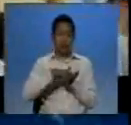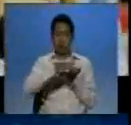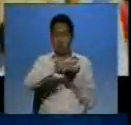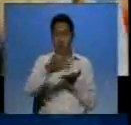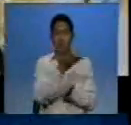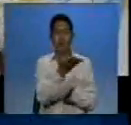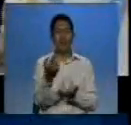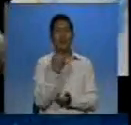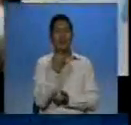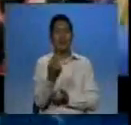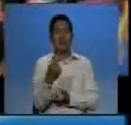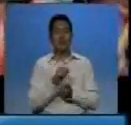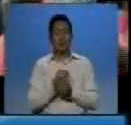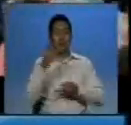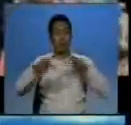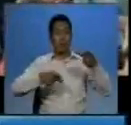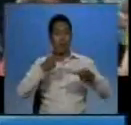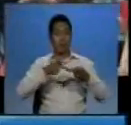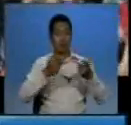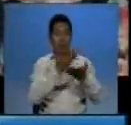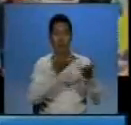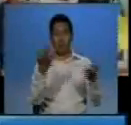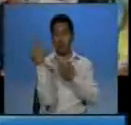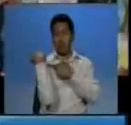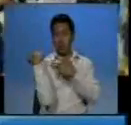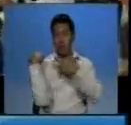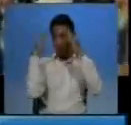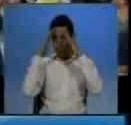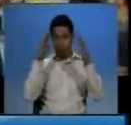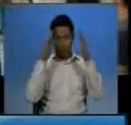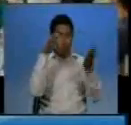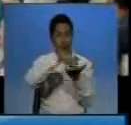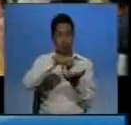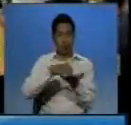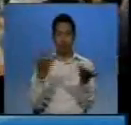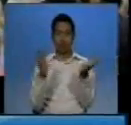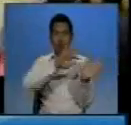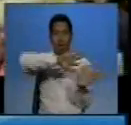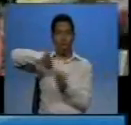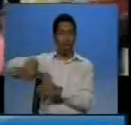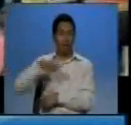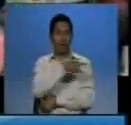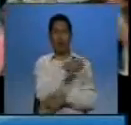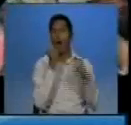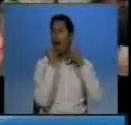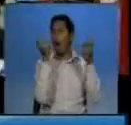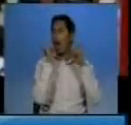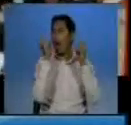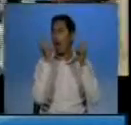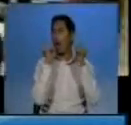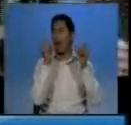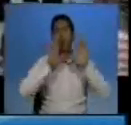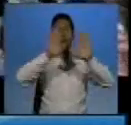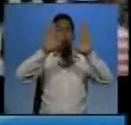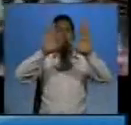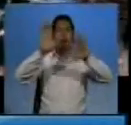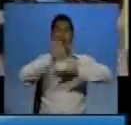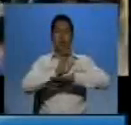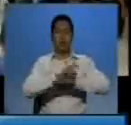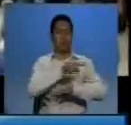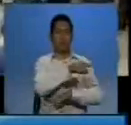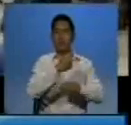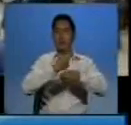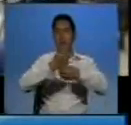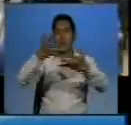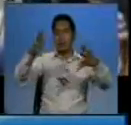Salvador Quispe de no atender las necesidades de su territorio y dedicarse a fomentar el caos en el país, llamando a paros y manifestaciones violentas